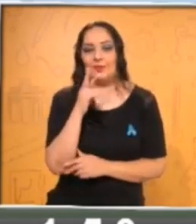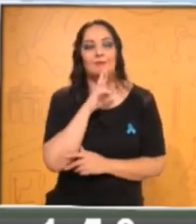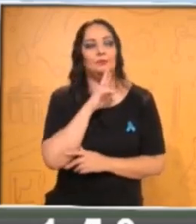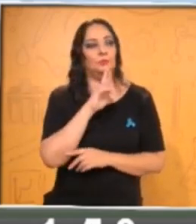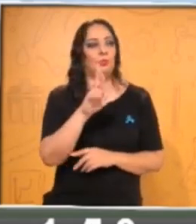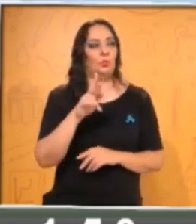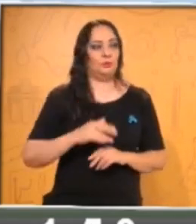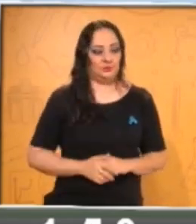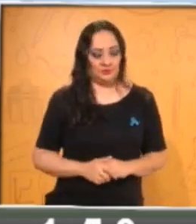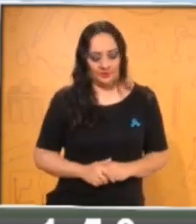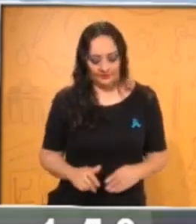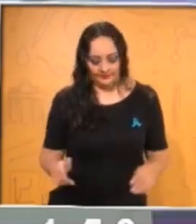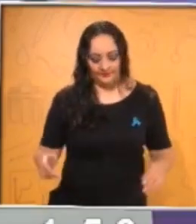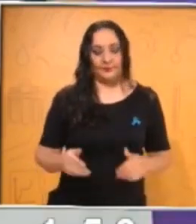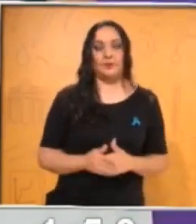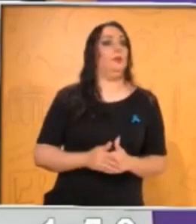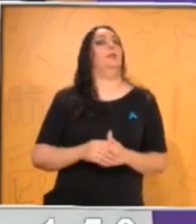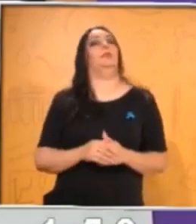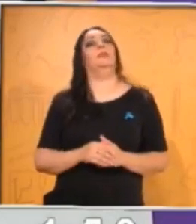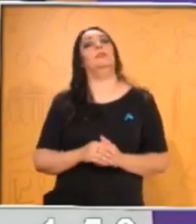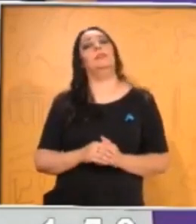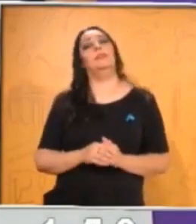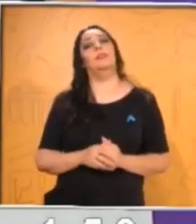es. Vamos a... La siguiente.